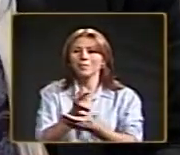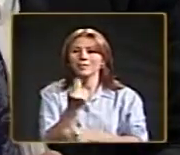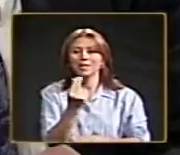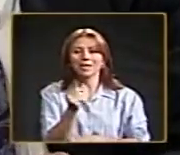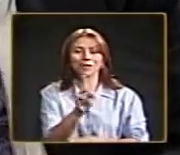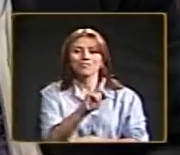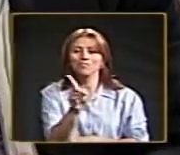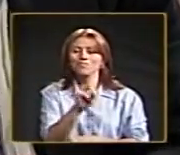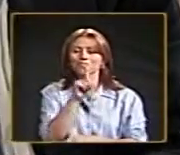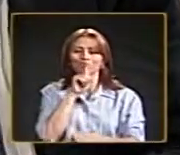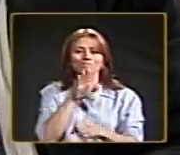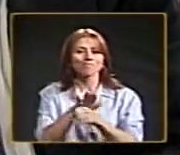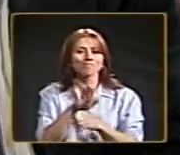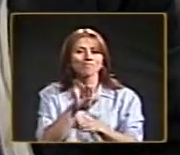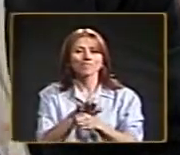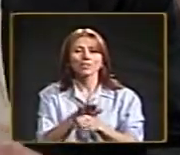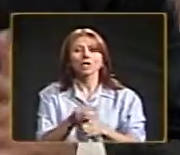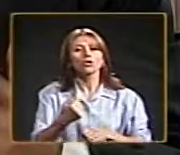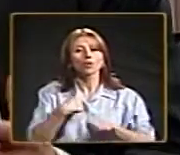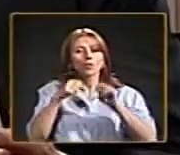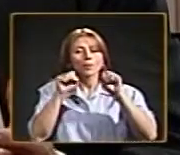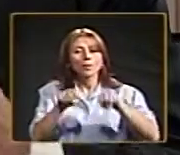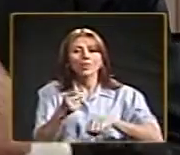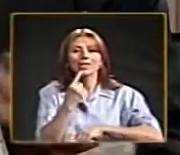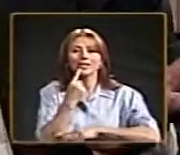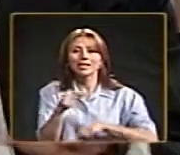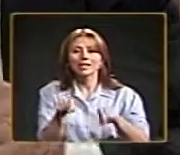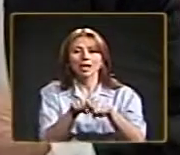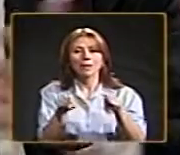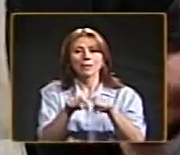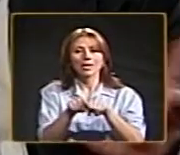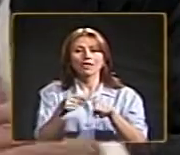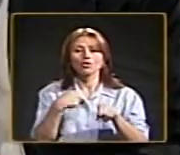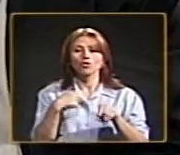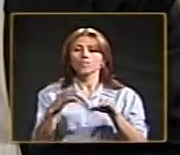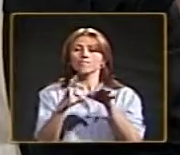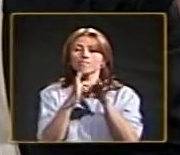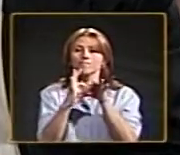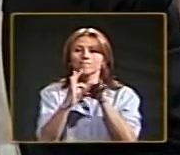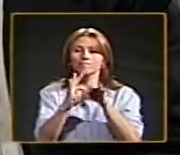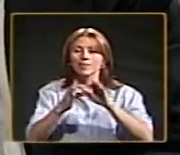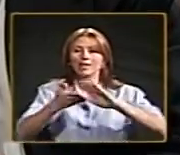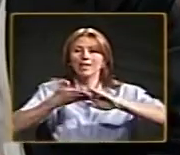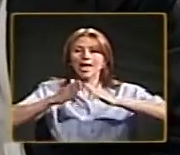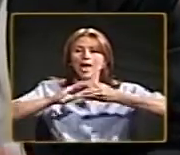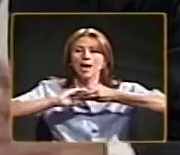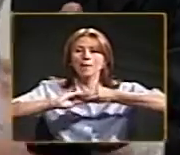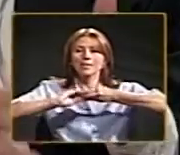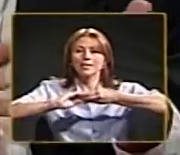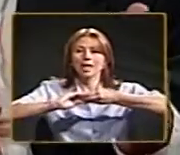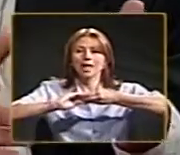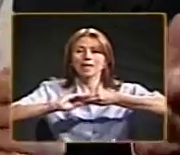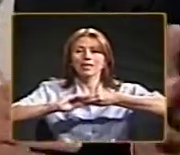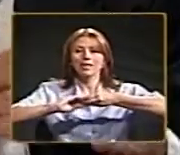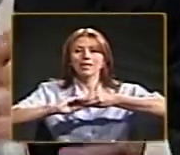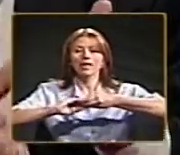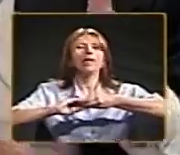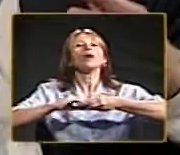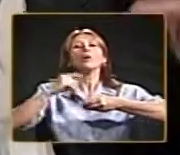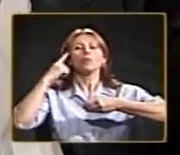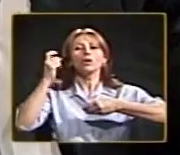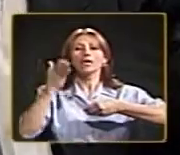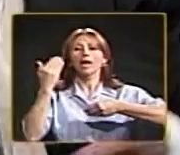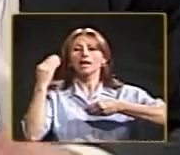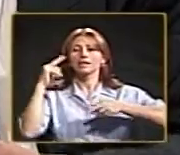Me imagino. Le puedo confesar que también tengo una relación de amistad gracias a que nos hemos conocido en